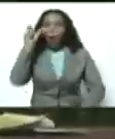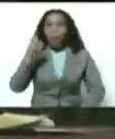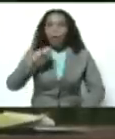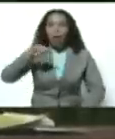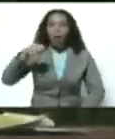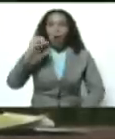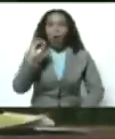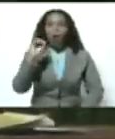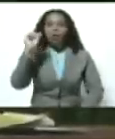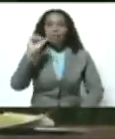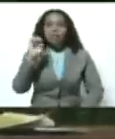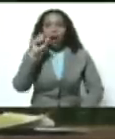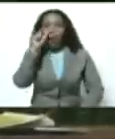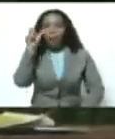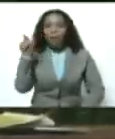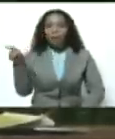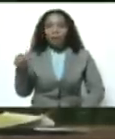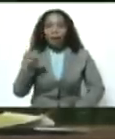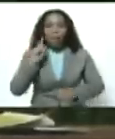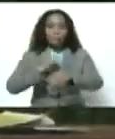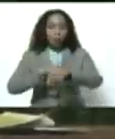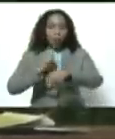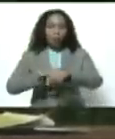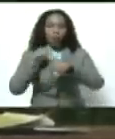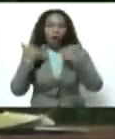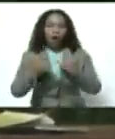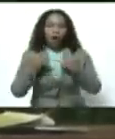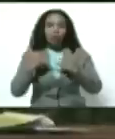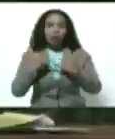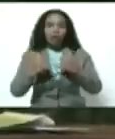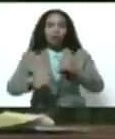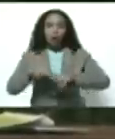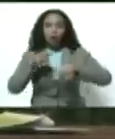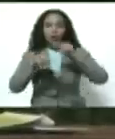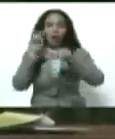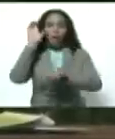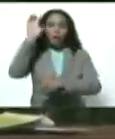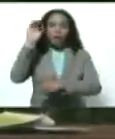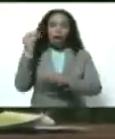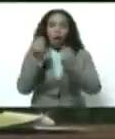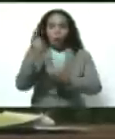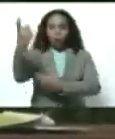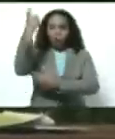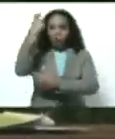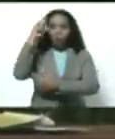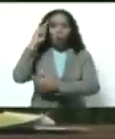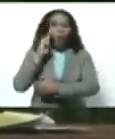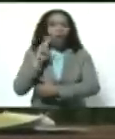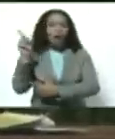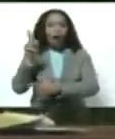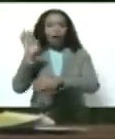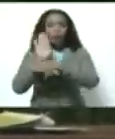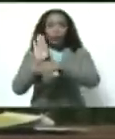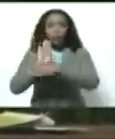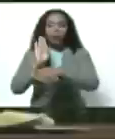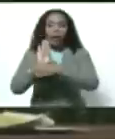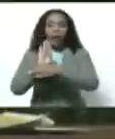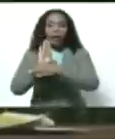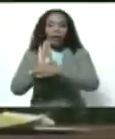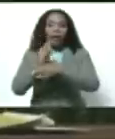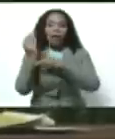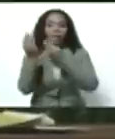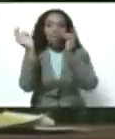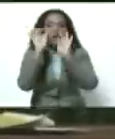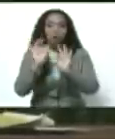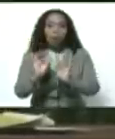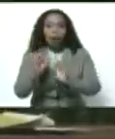Es momento de construir una sola patria como soñó Bolívar y preservar, en respeto a los próceres y padres fundadores de